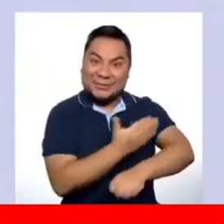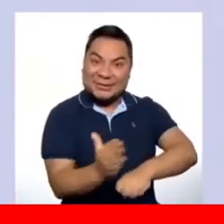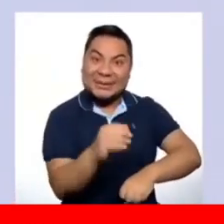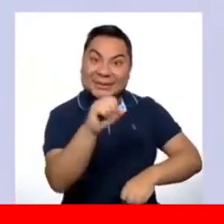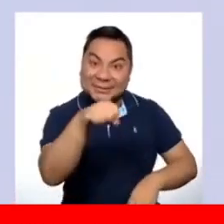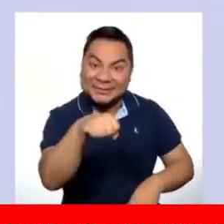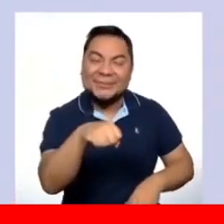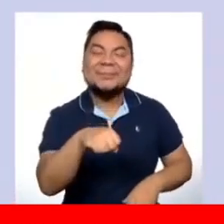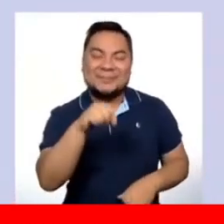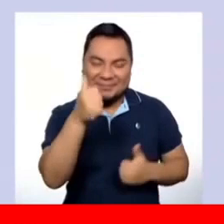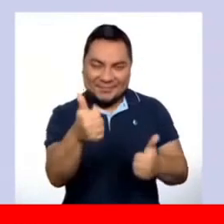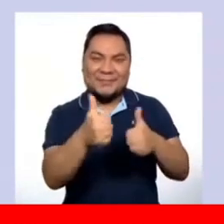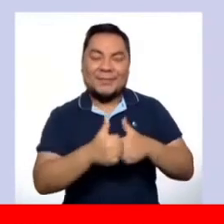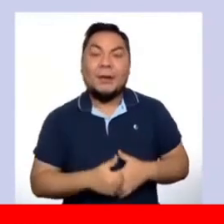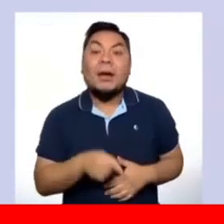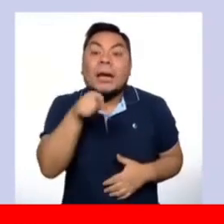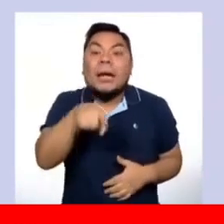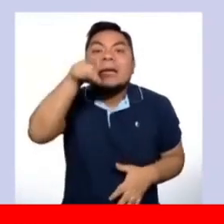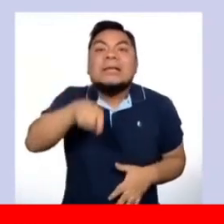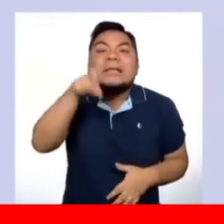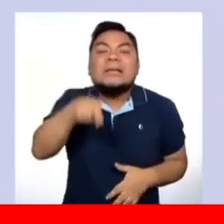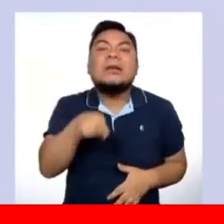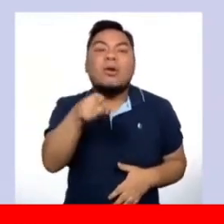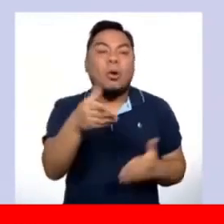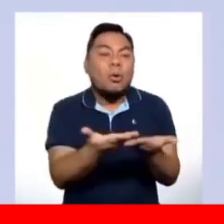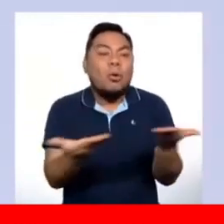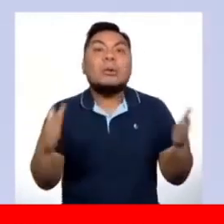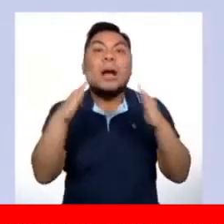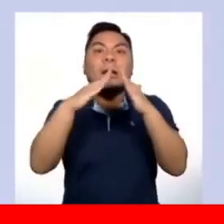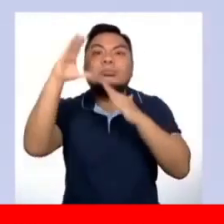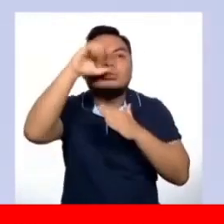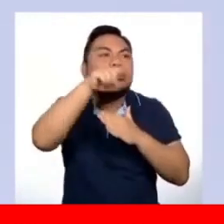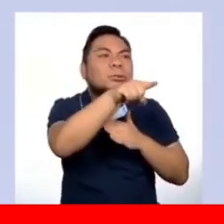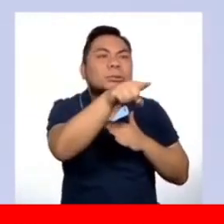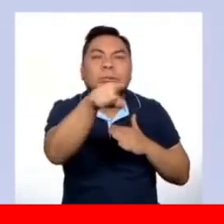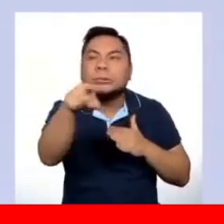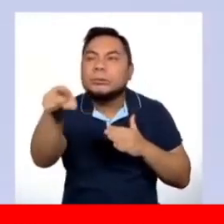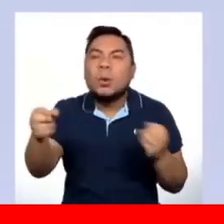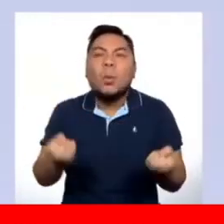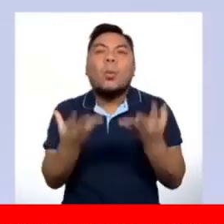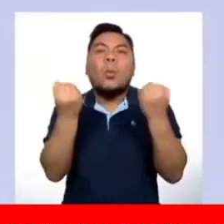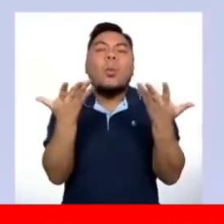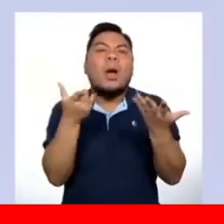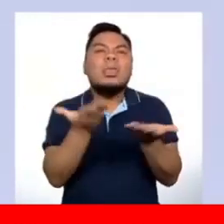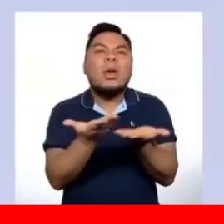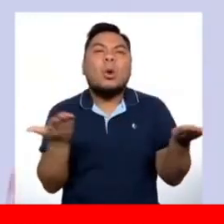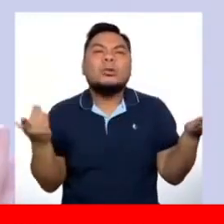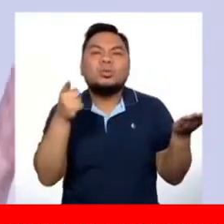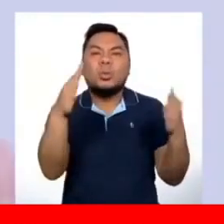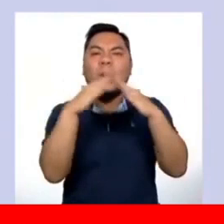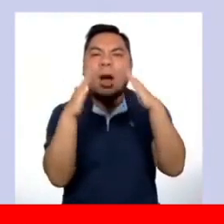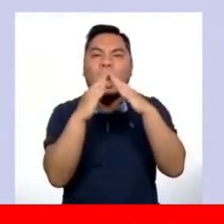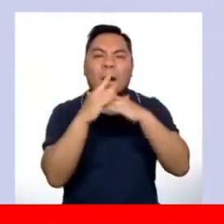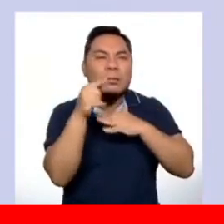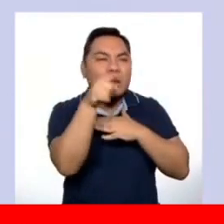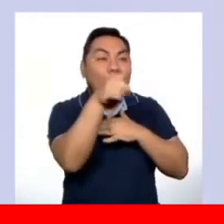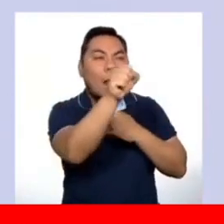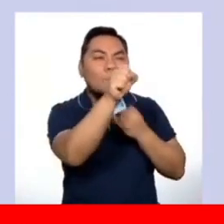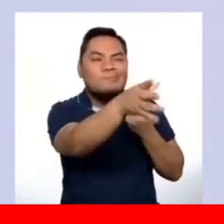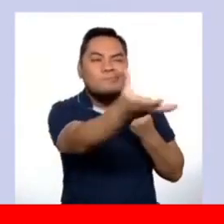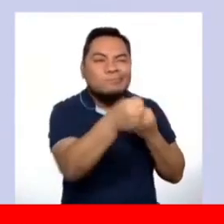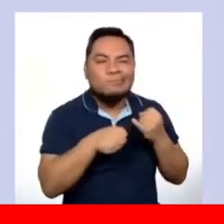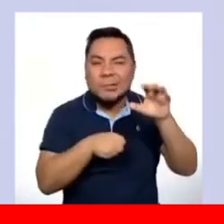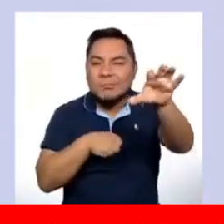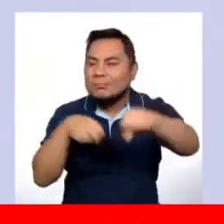¡Sí! ¡Muy bien! Para eso necesitamos objetos de la casa. ¡Miren cuántos objetos sencillos en casa con los cuales podemos